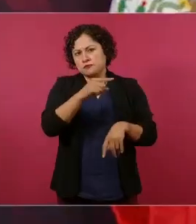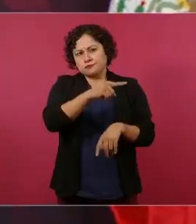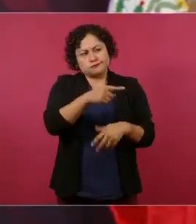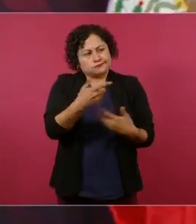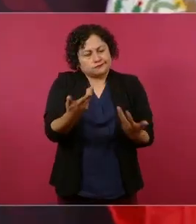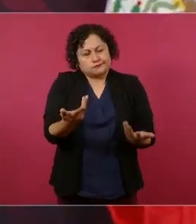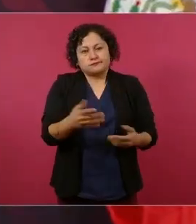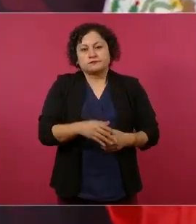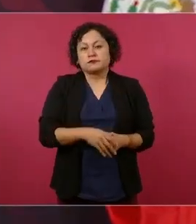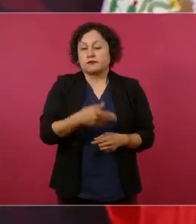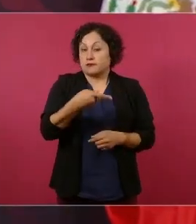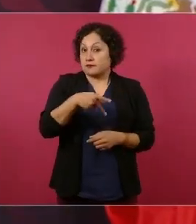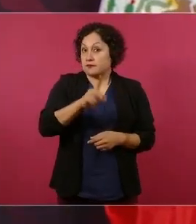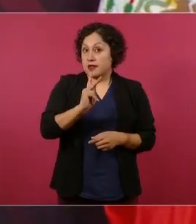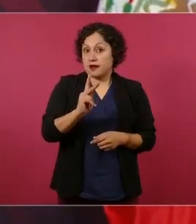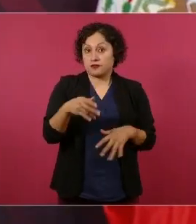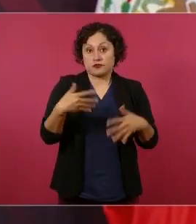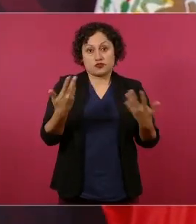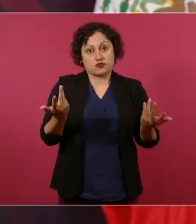pero de todas maneras